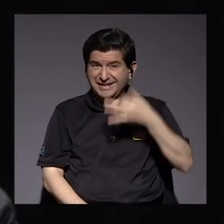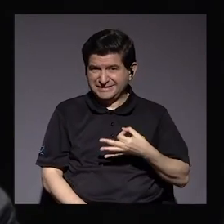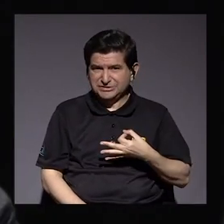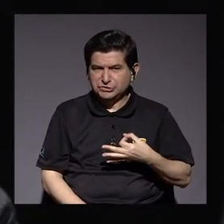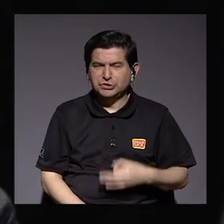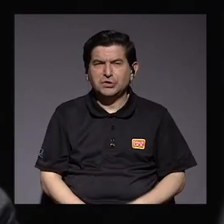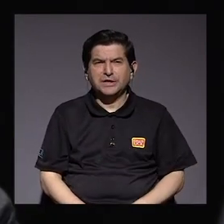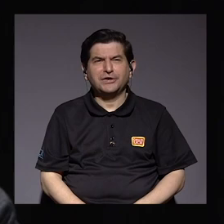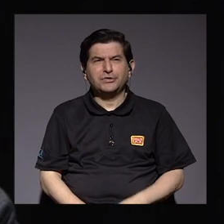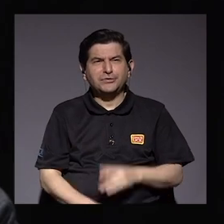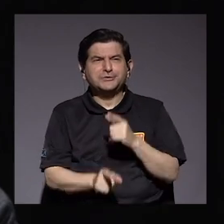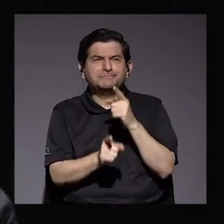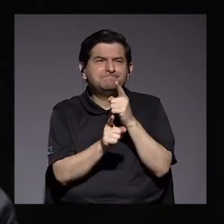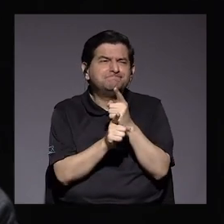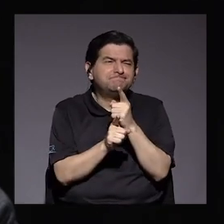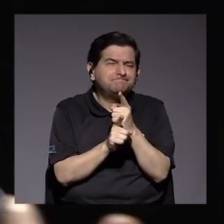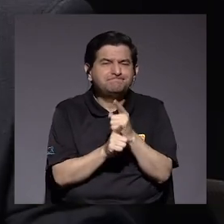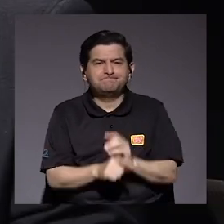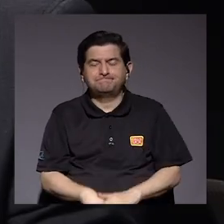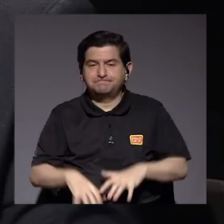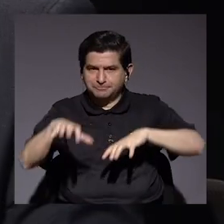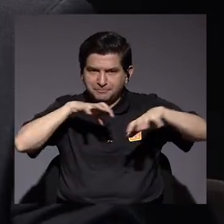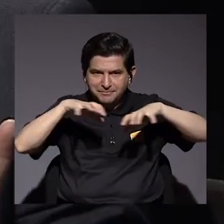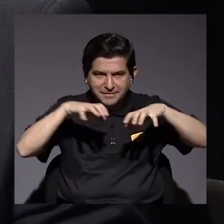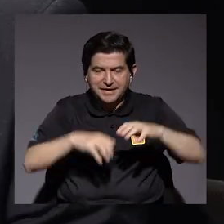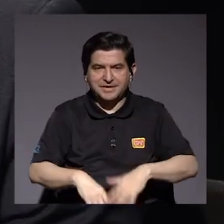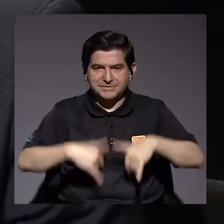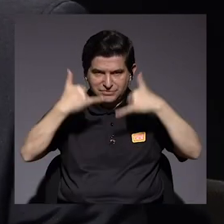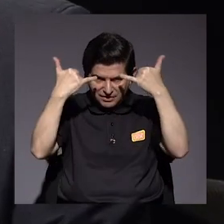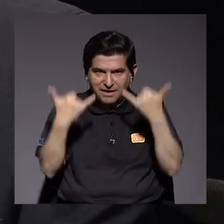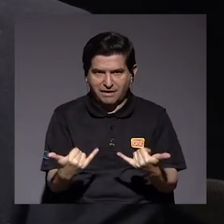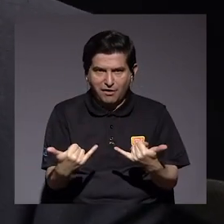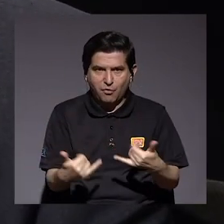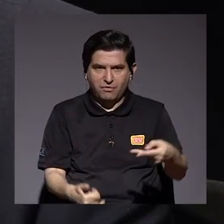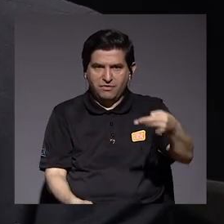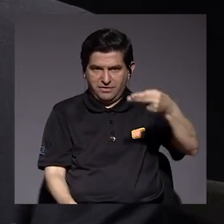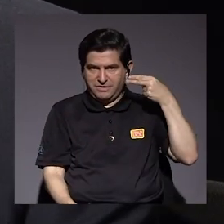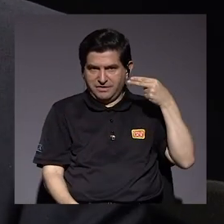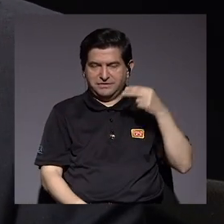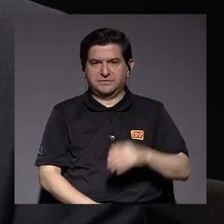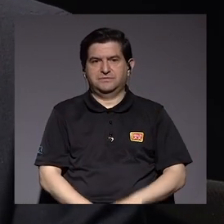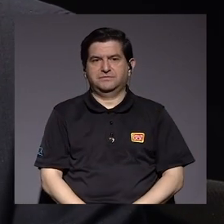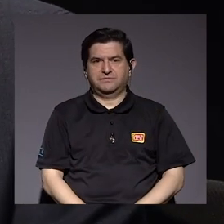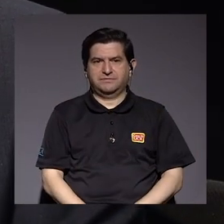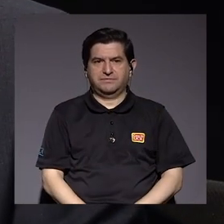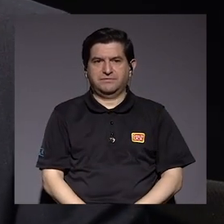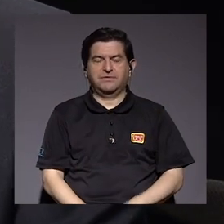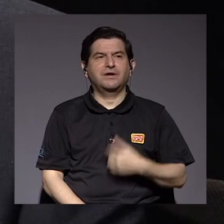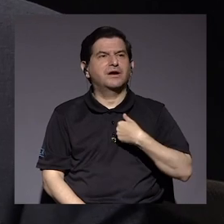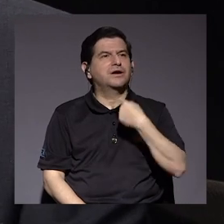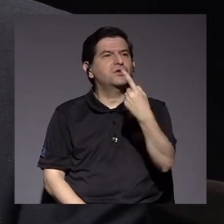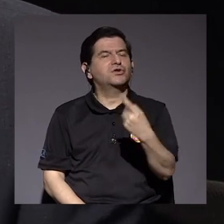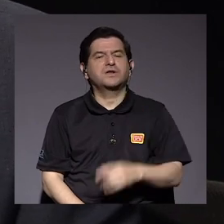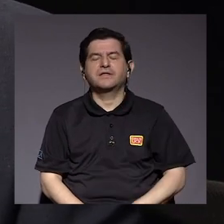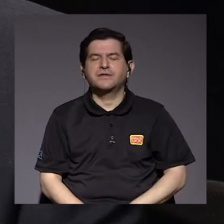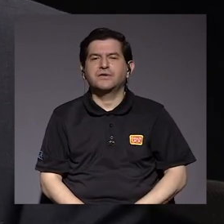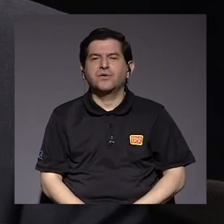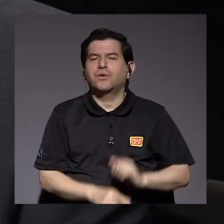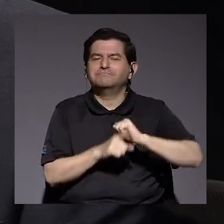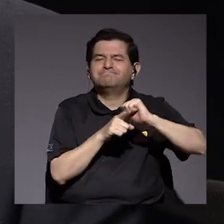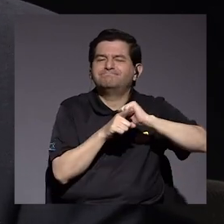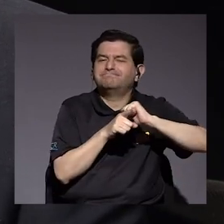es la más adecuada para poder actuar en este momento de la historia es yo le llamo pragmática